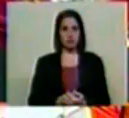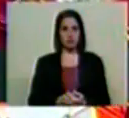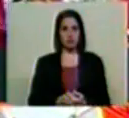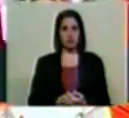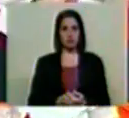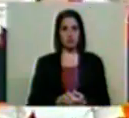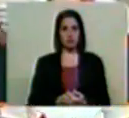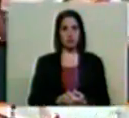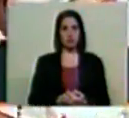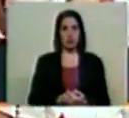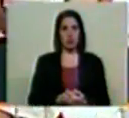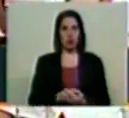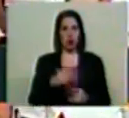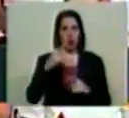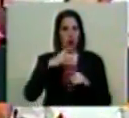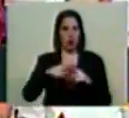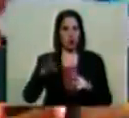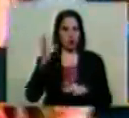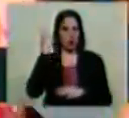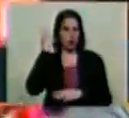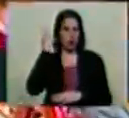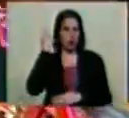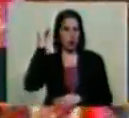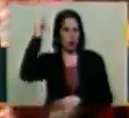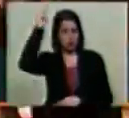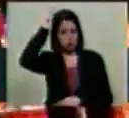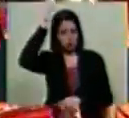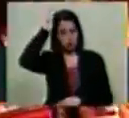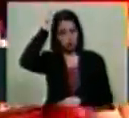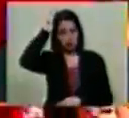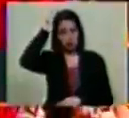madre chamana Noelí Pocaterra, querida hermana,